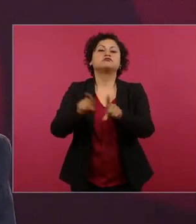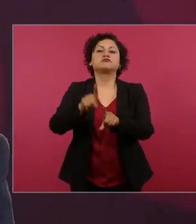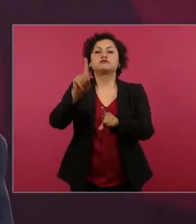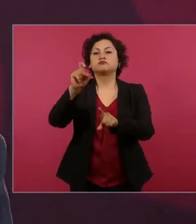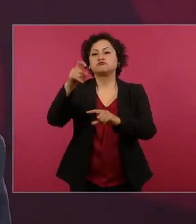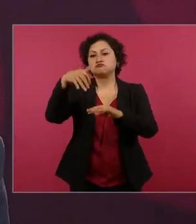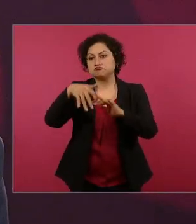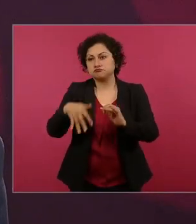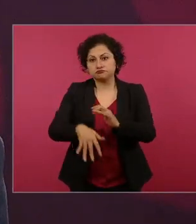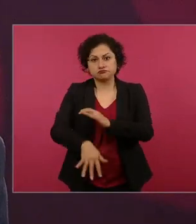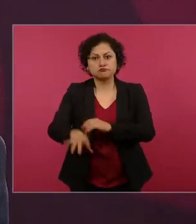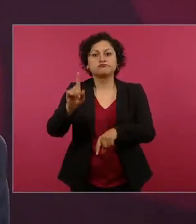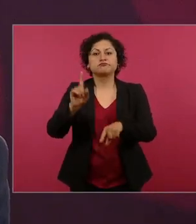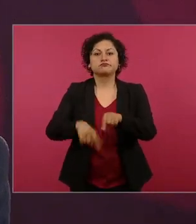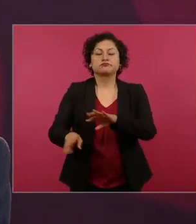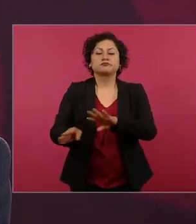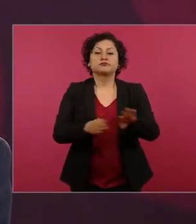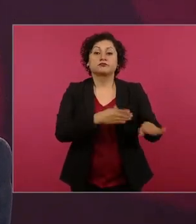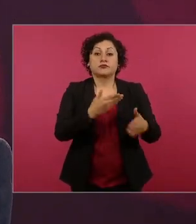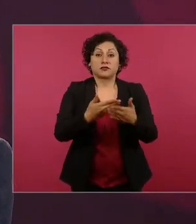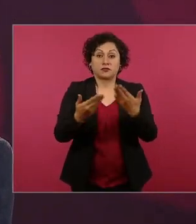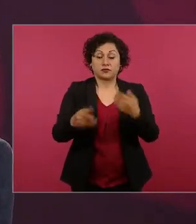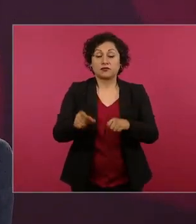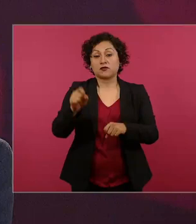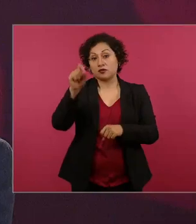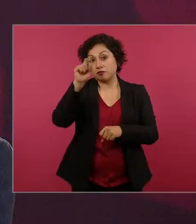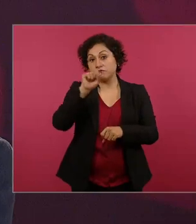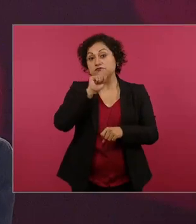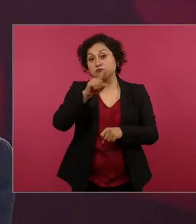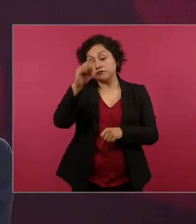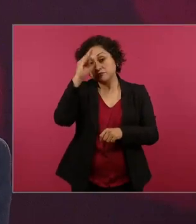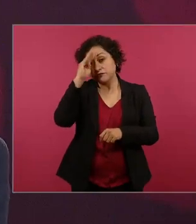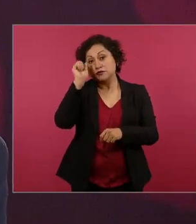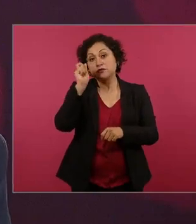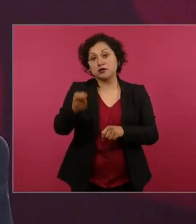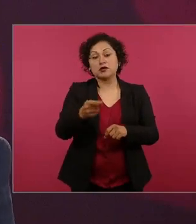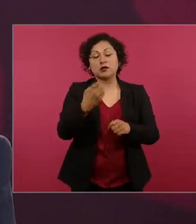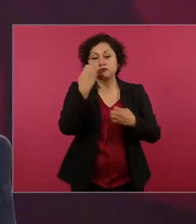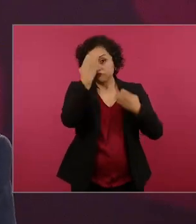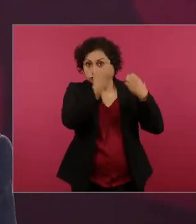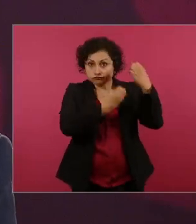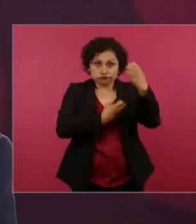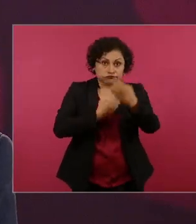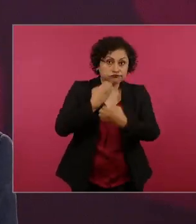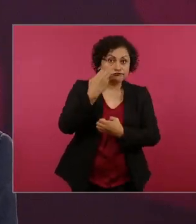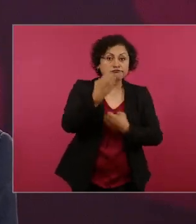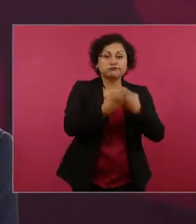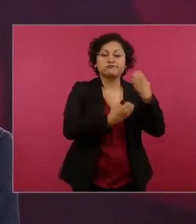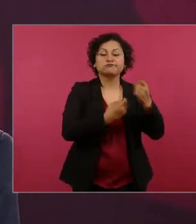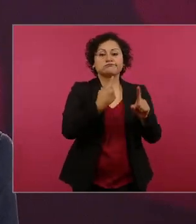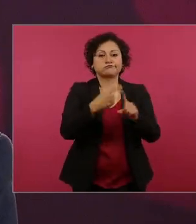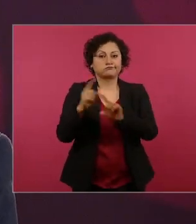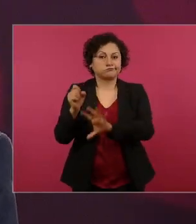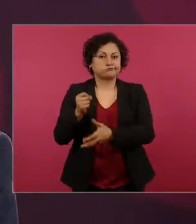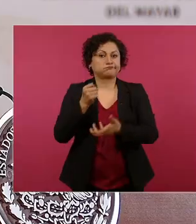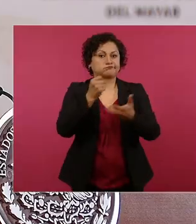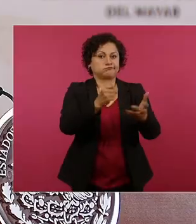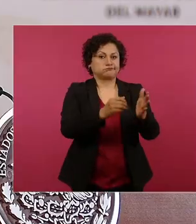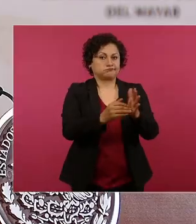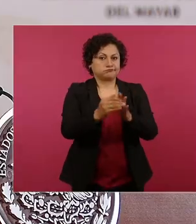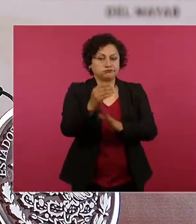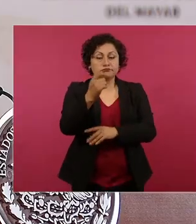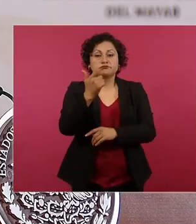Se tiene previsto el desarrollo de dos estudios y proyectos por un monto de 86.8 millones de pesos que nos